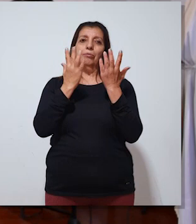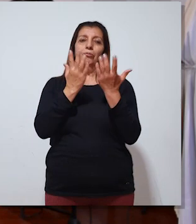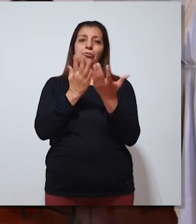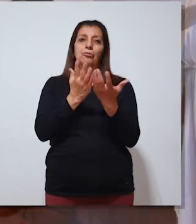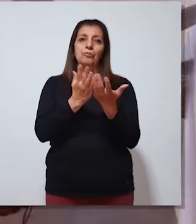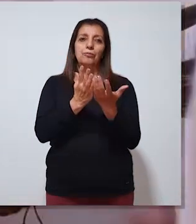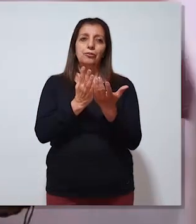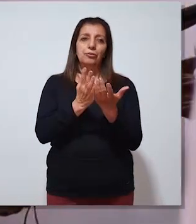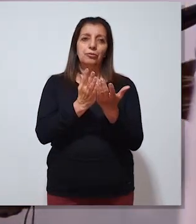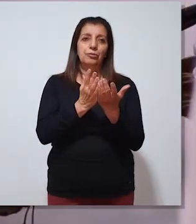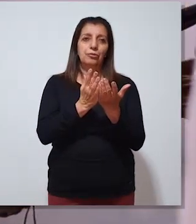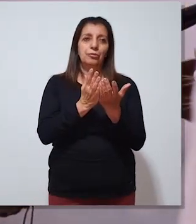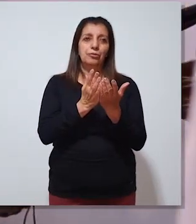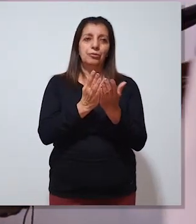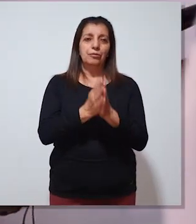del mundo,